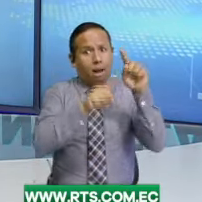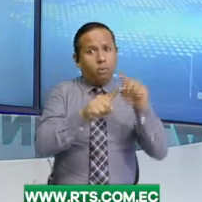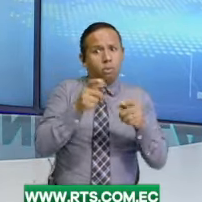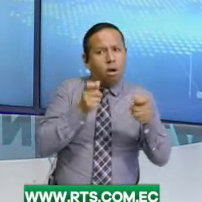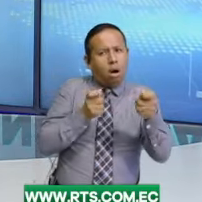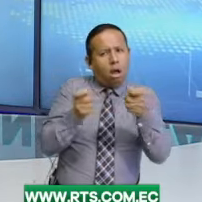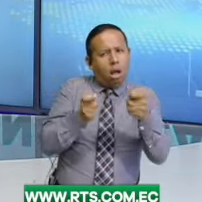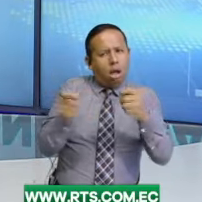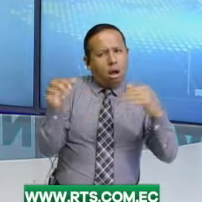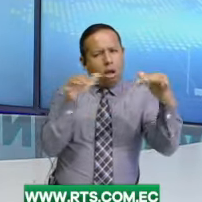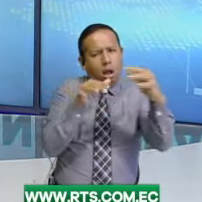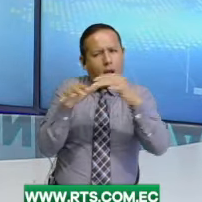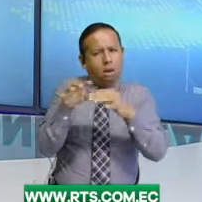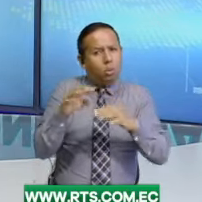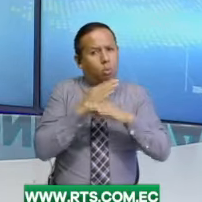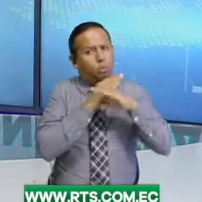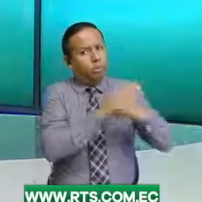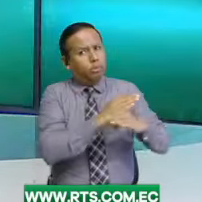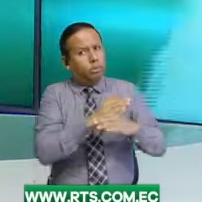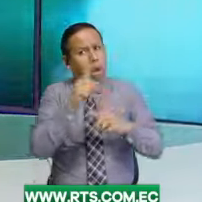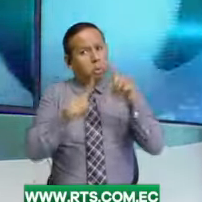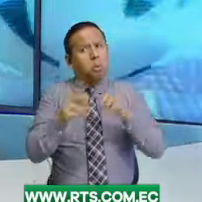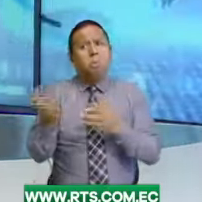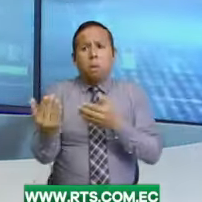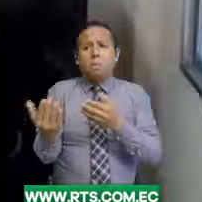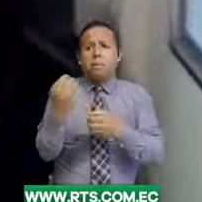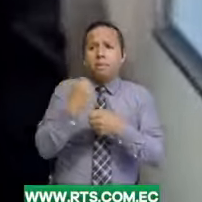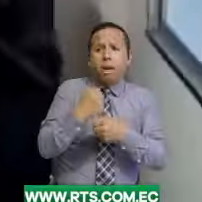de supuestas oportunidades.